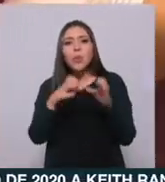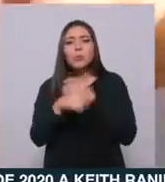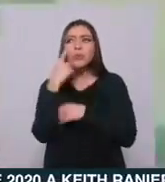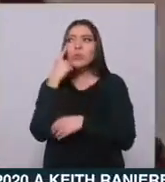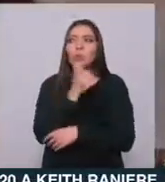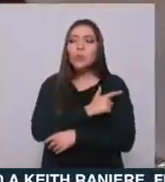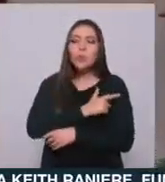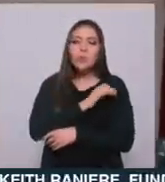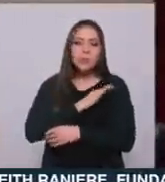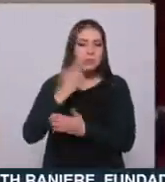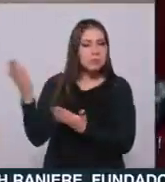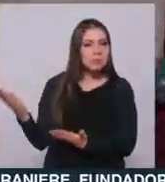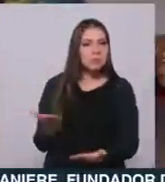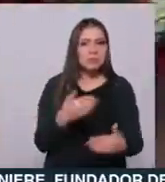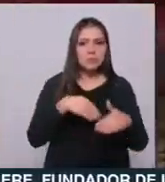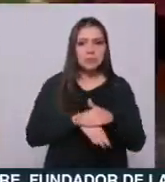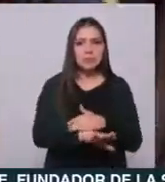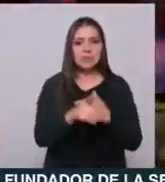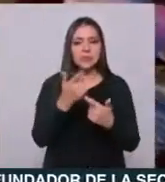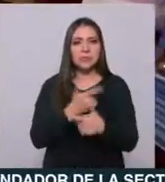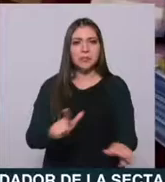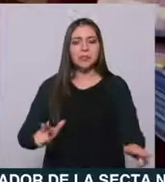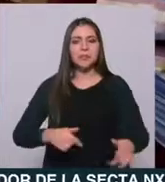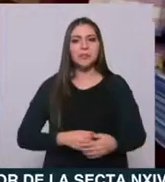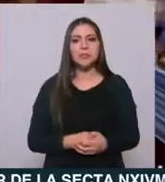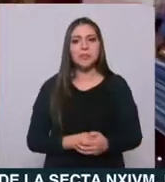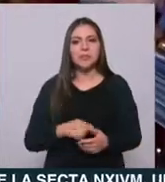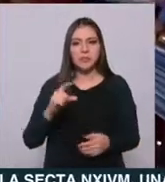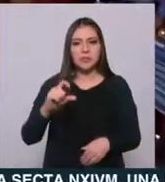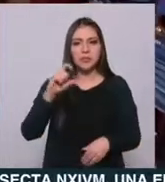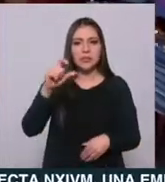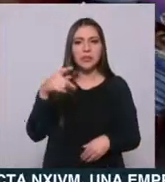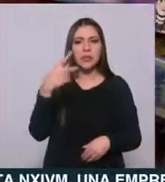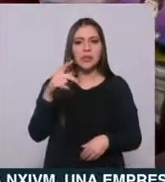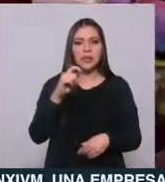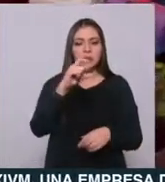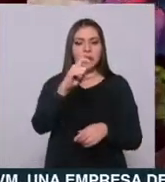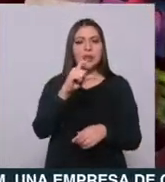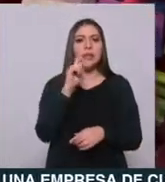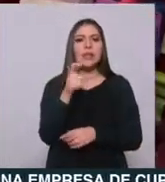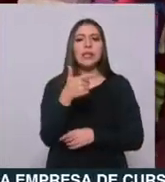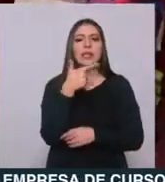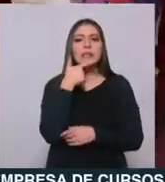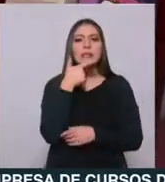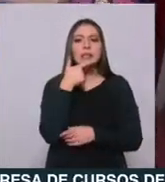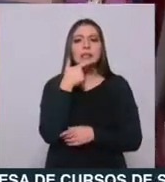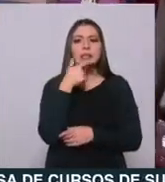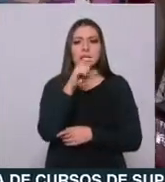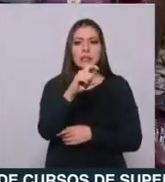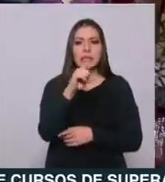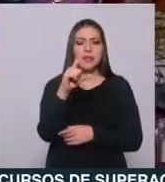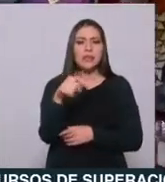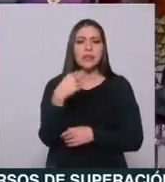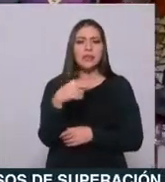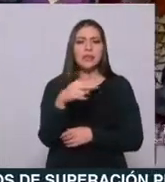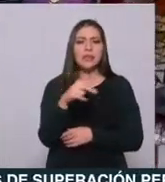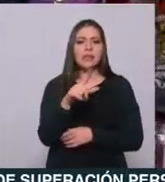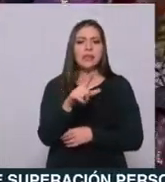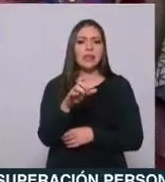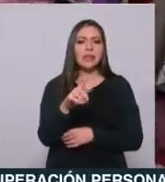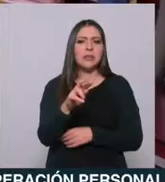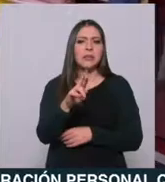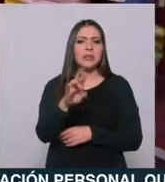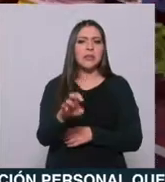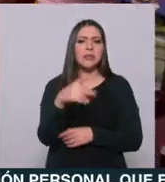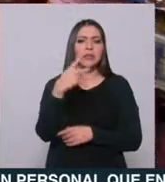gusto. Esta pieza es única. Es una triada de lesbianas y se llama Lettre de no sé qué cosa,